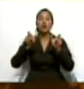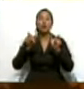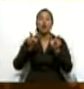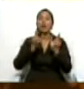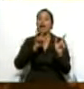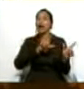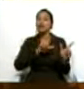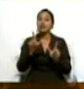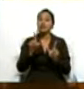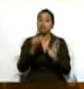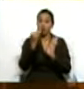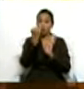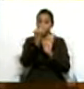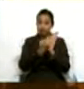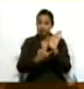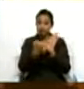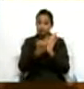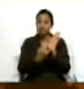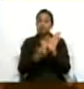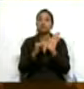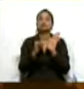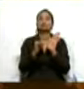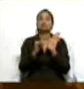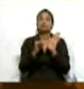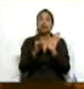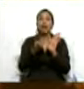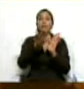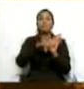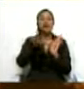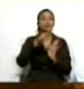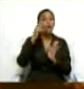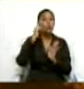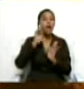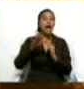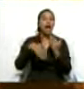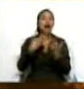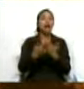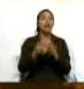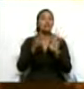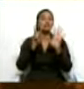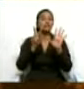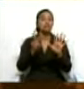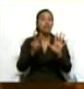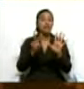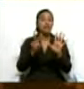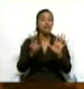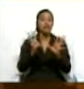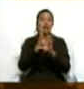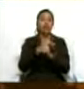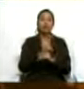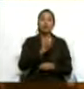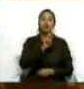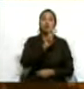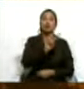inscrito hasta las 7 pm, 233.000.